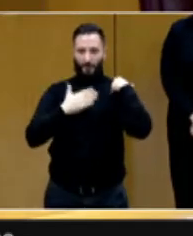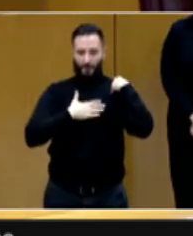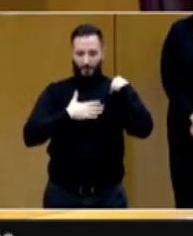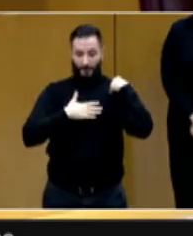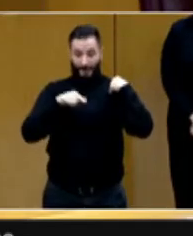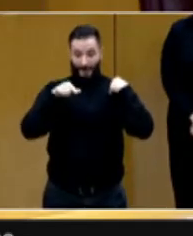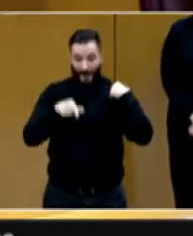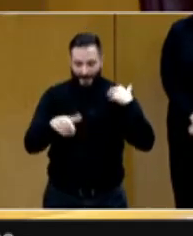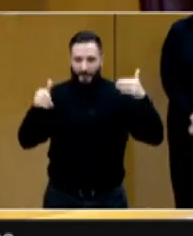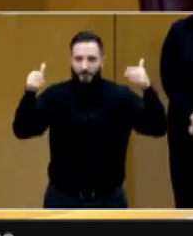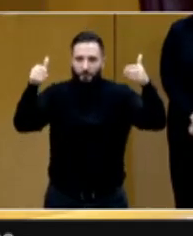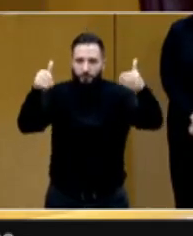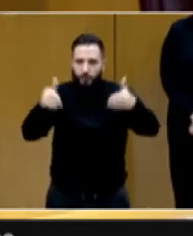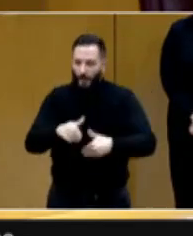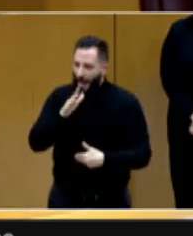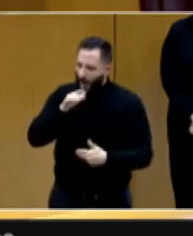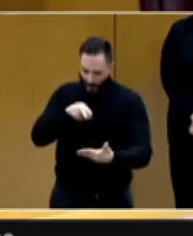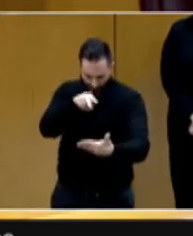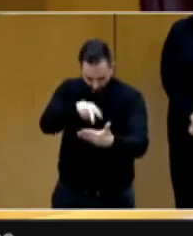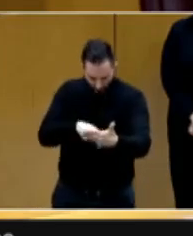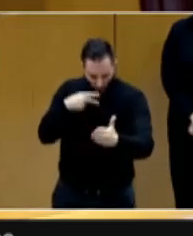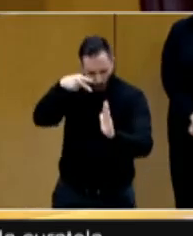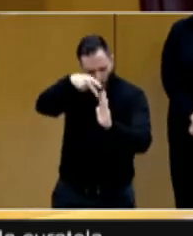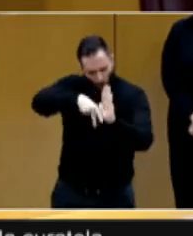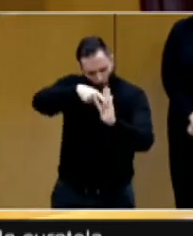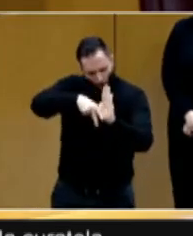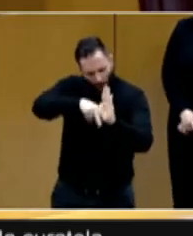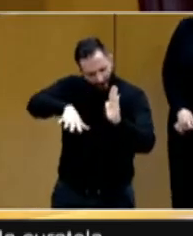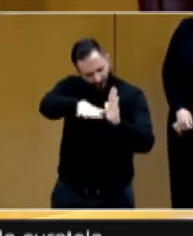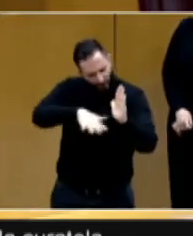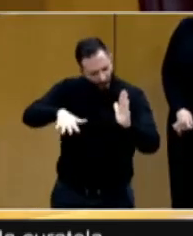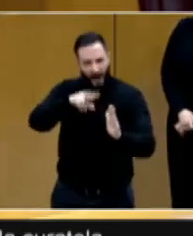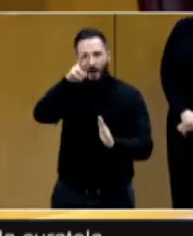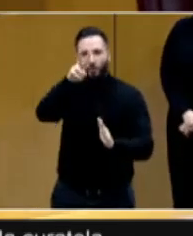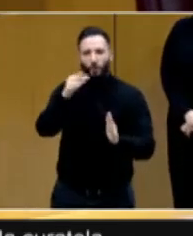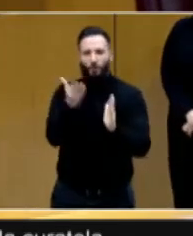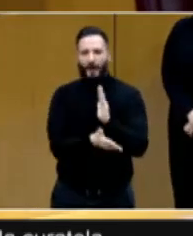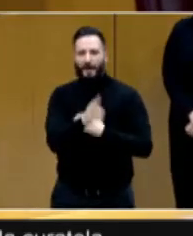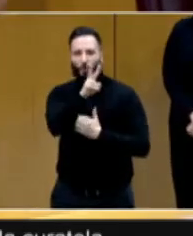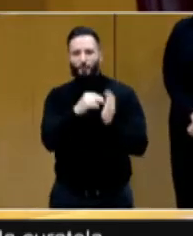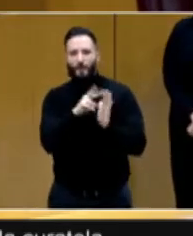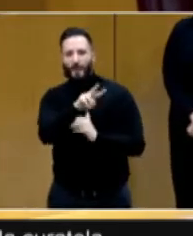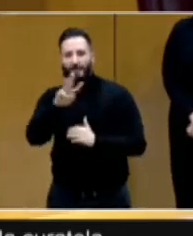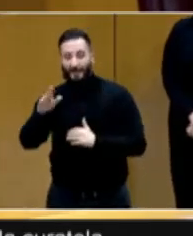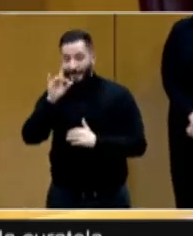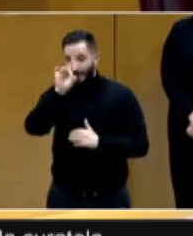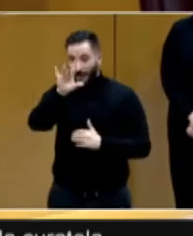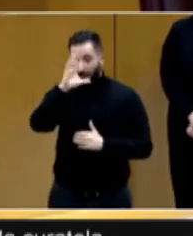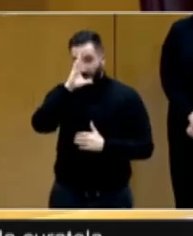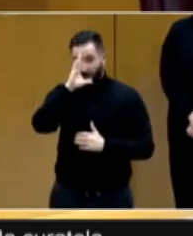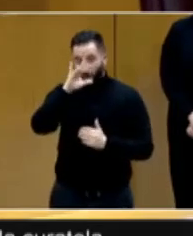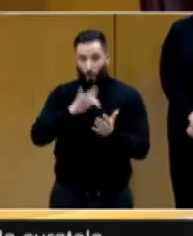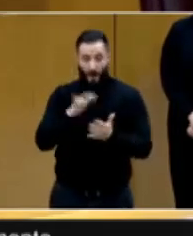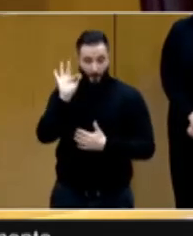tengo ahora mismo adelante la norma foral dos/2023 de 15 de febrero en la que la diputación foral de Vizcaya adapta su institución